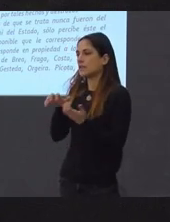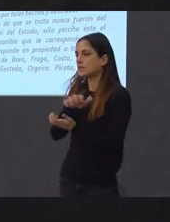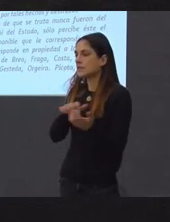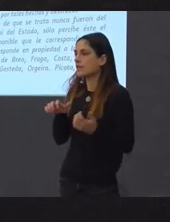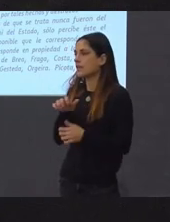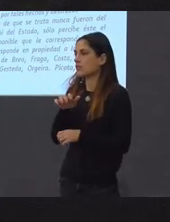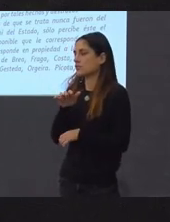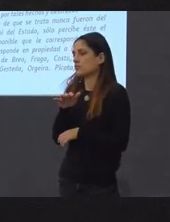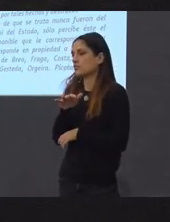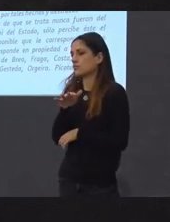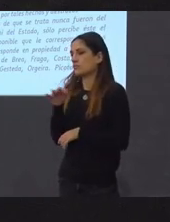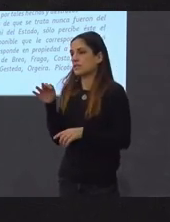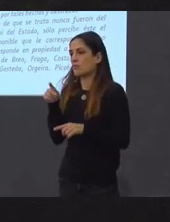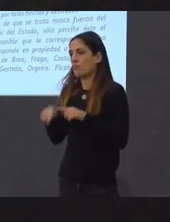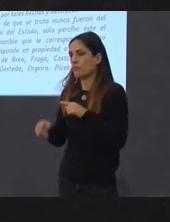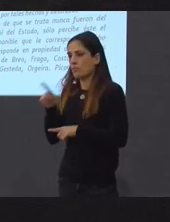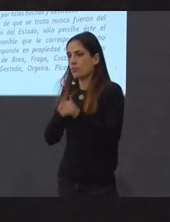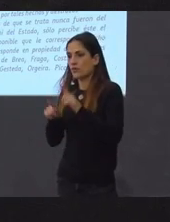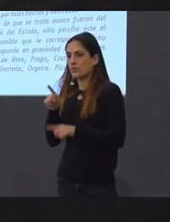esta labor.